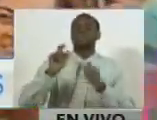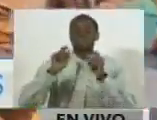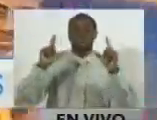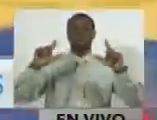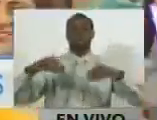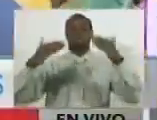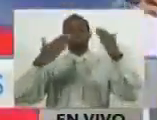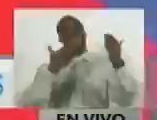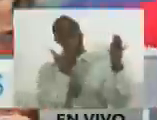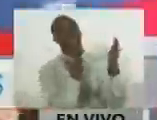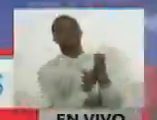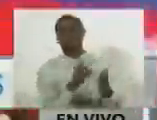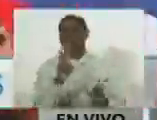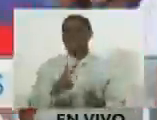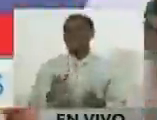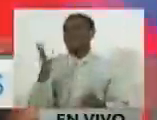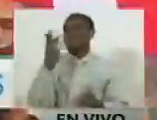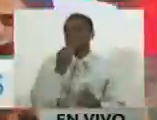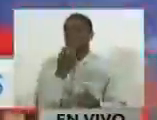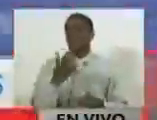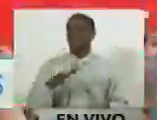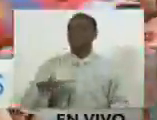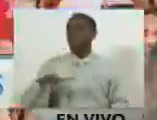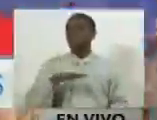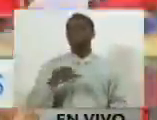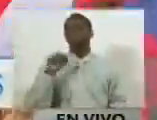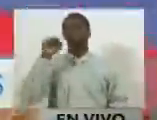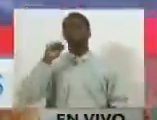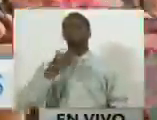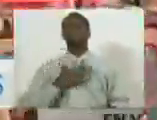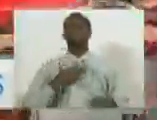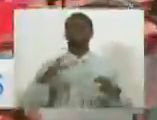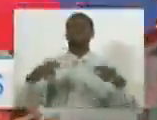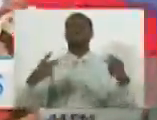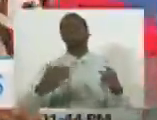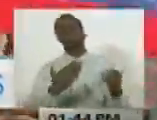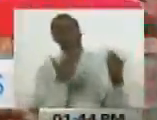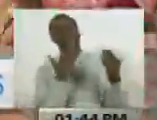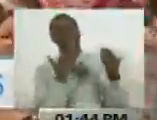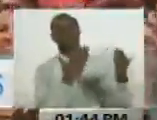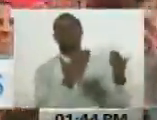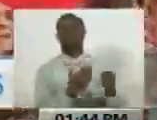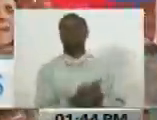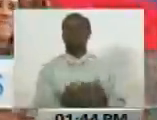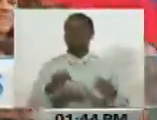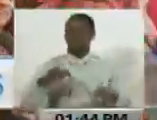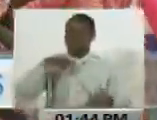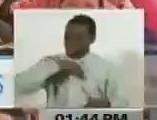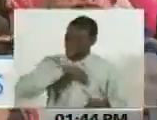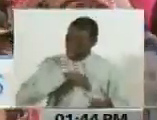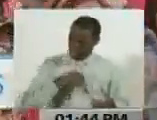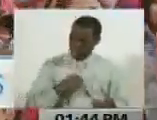a la Venezuela bonita, a la patria nueva. Hay que decirlo en la profundidad del alma.